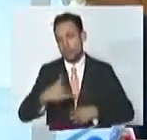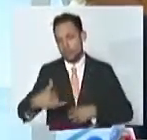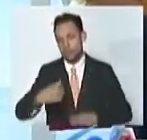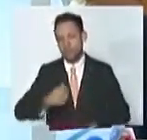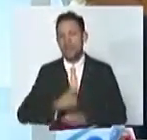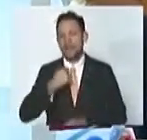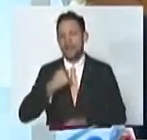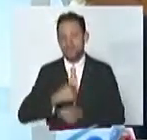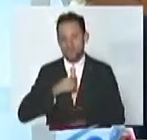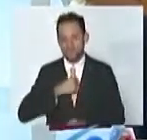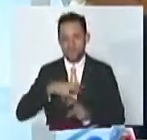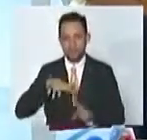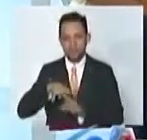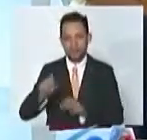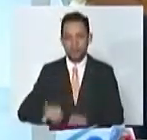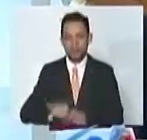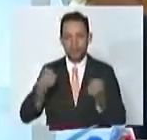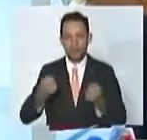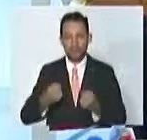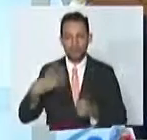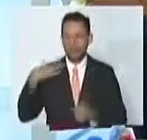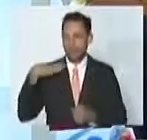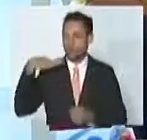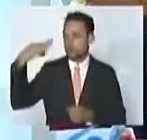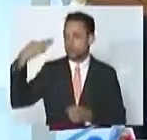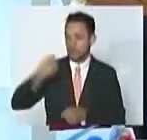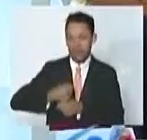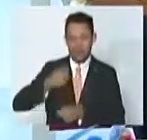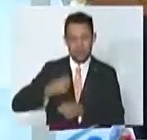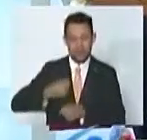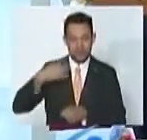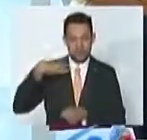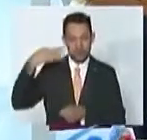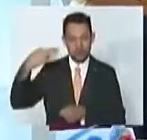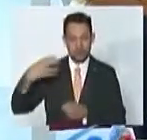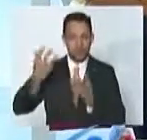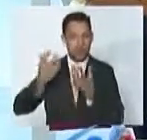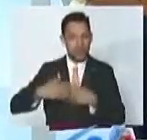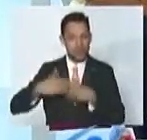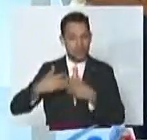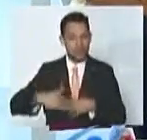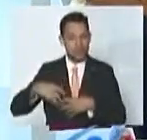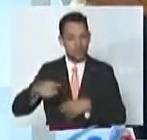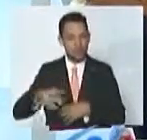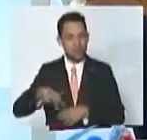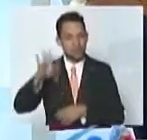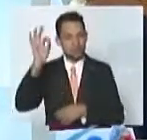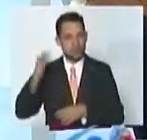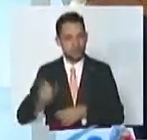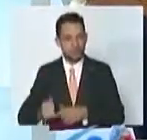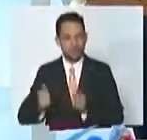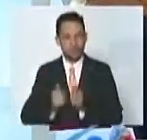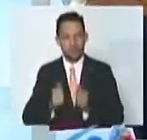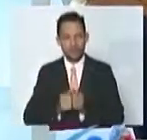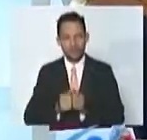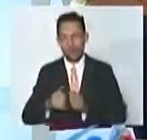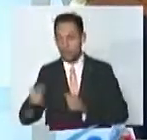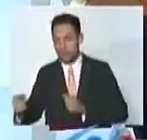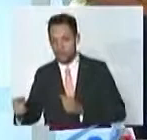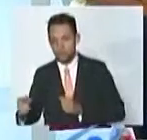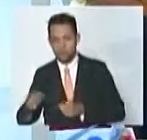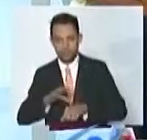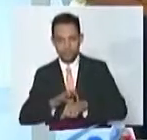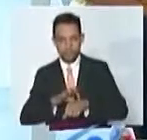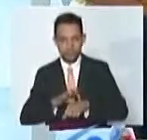muy importante, el ingreso laboral de las personas en las empresas. Está con nosotros también la